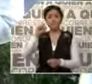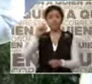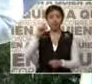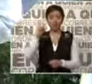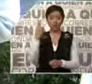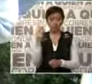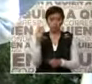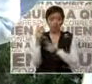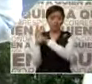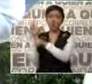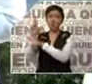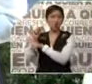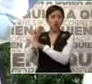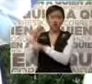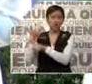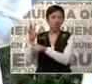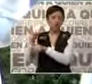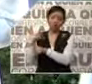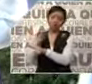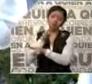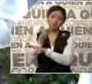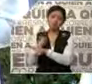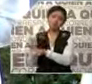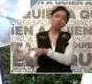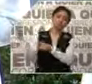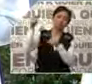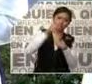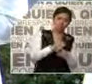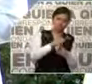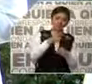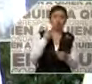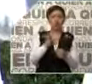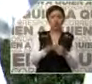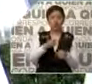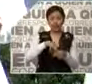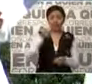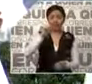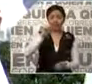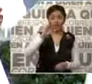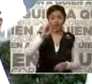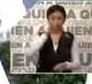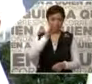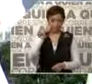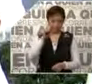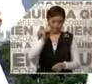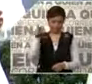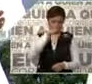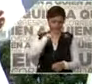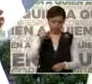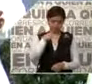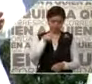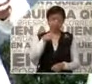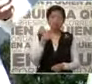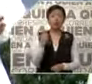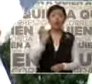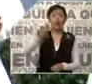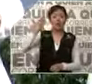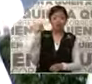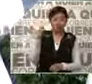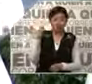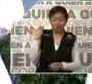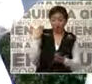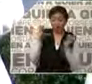y me remitieron nuevamente a mi Hospital Tacuba del ISSSTE. Ok, pero además de esto, ella nos comenta que en el